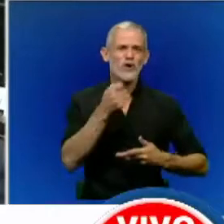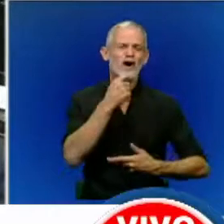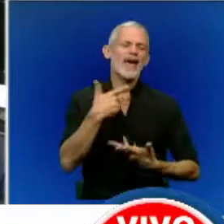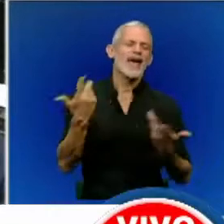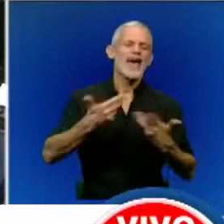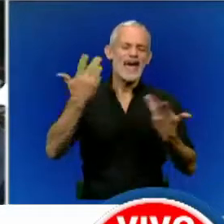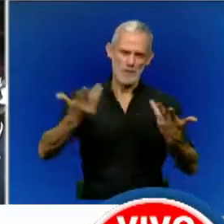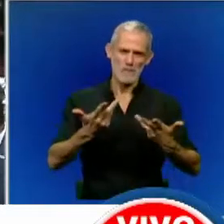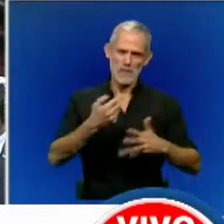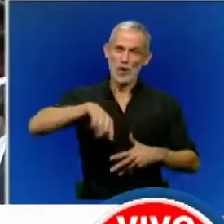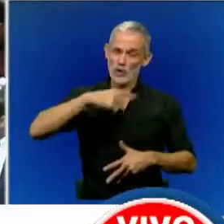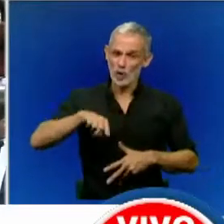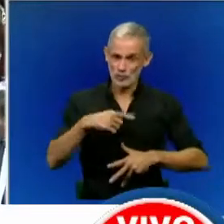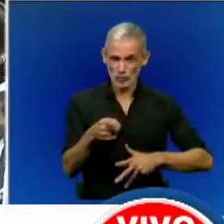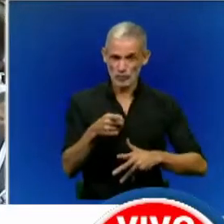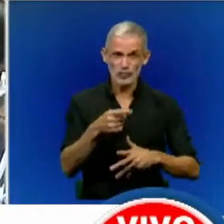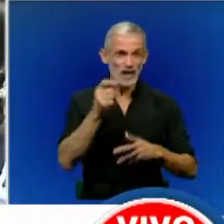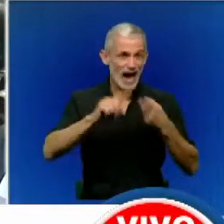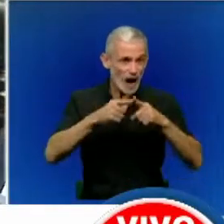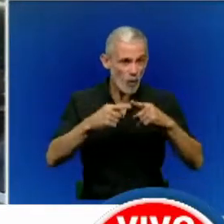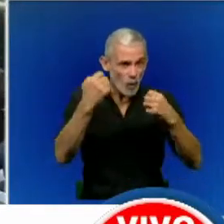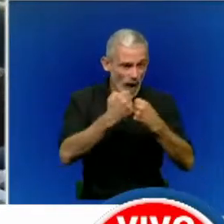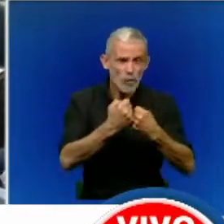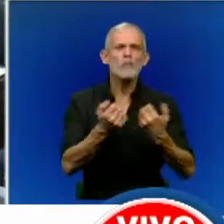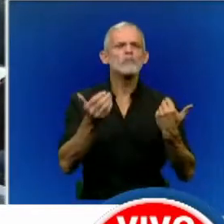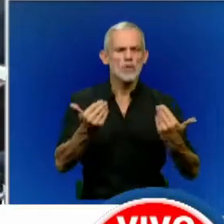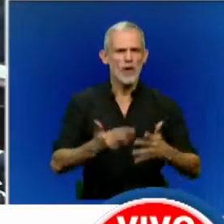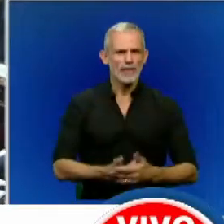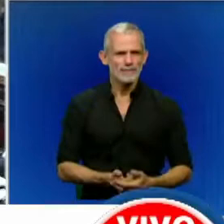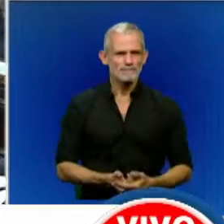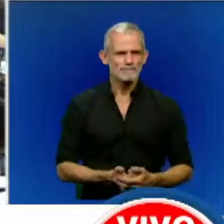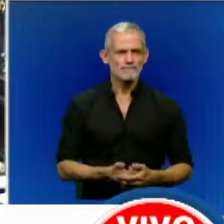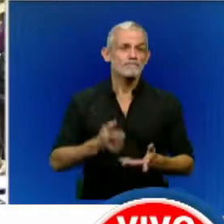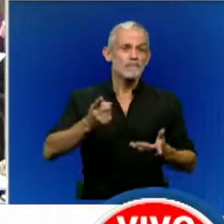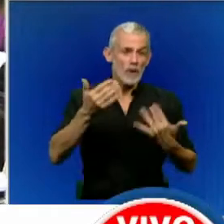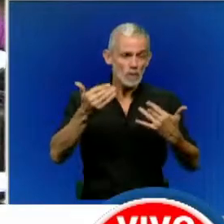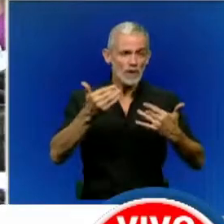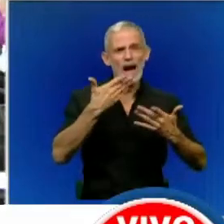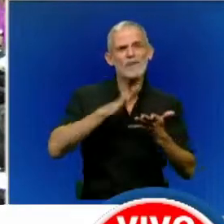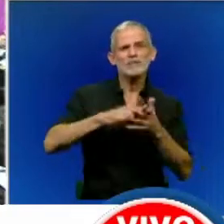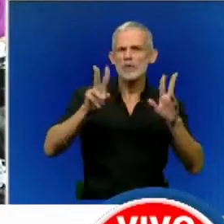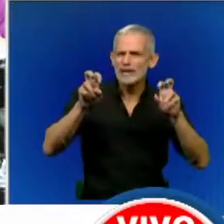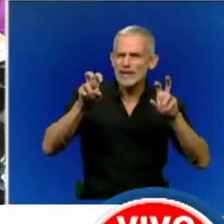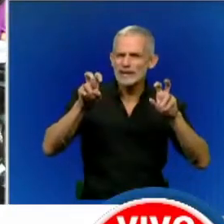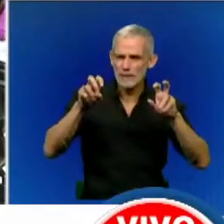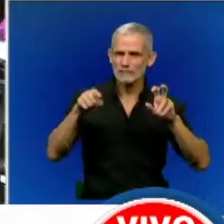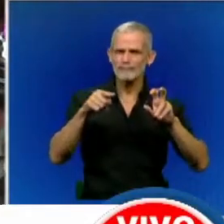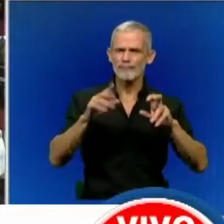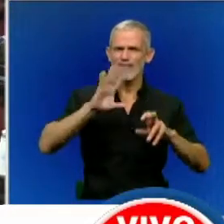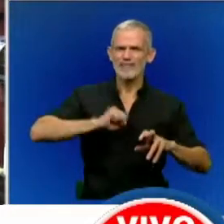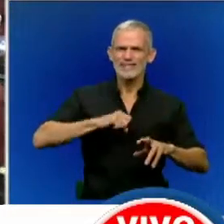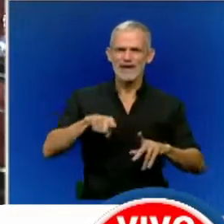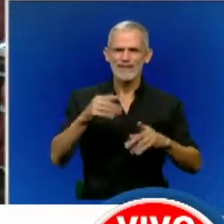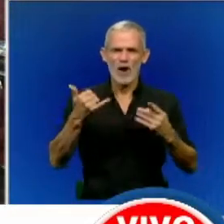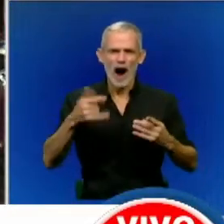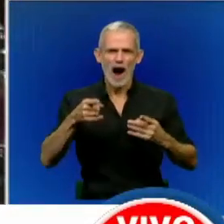ejemplo de que los acuerdos son posibles, de que es posible abordar estas cuestiones, estos desafíos